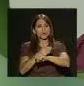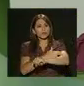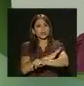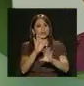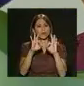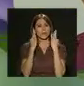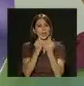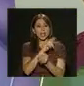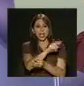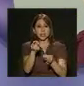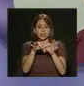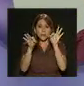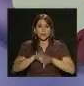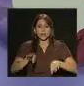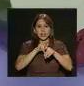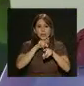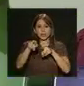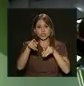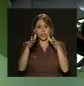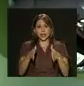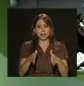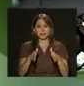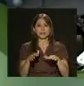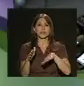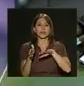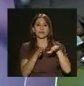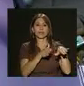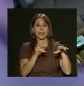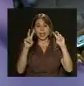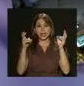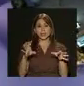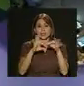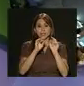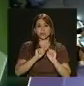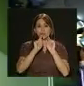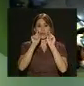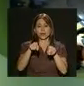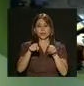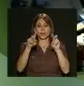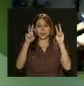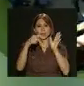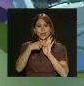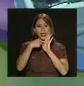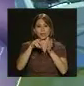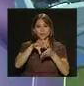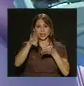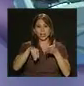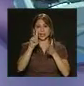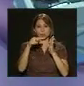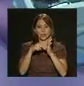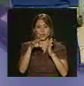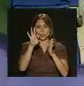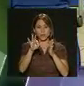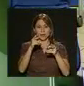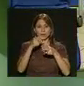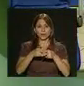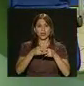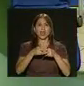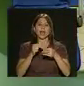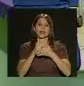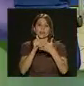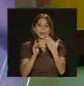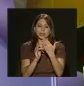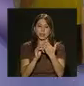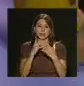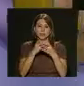siendo ella un importante profesional. Nexos estuvo presente en la Expo Senarec 2009, Ayudas Técnicas, Soluciones para la